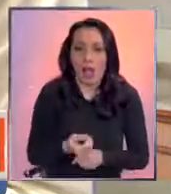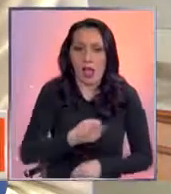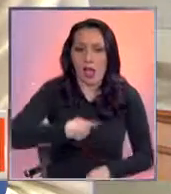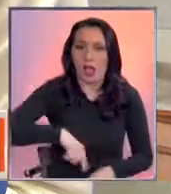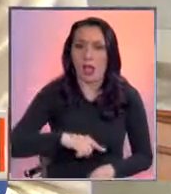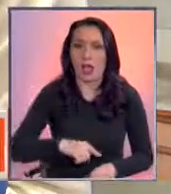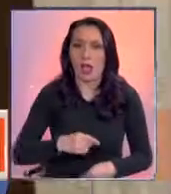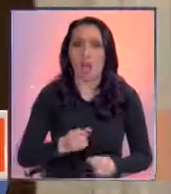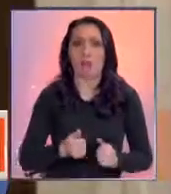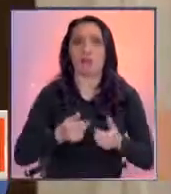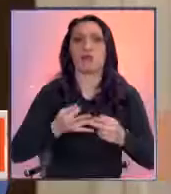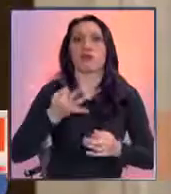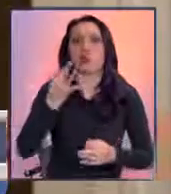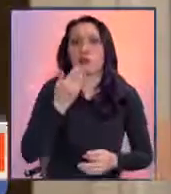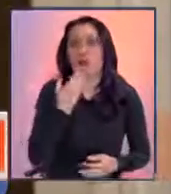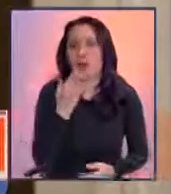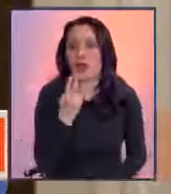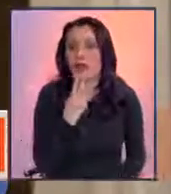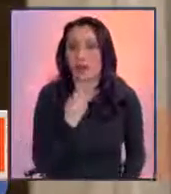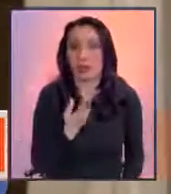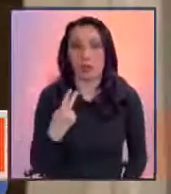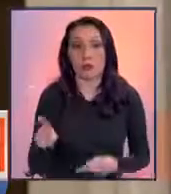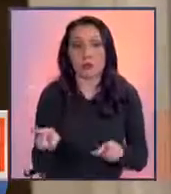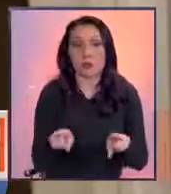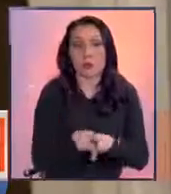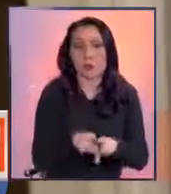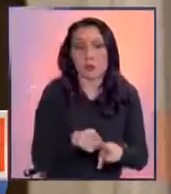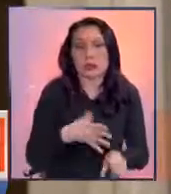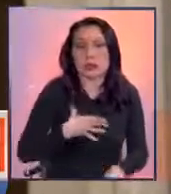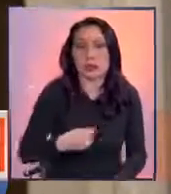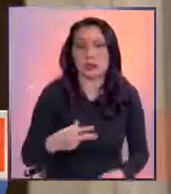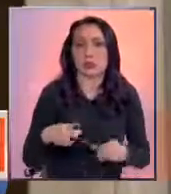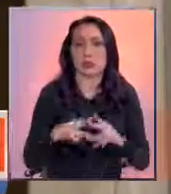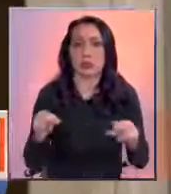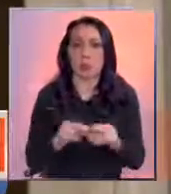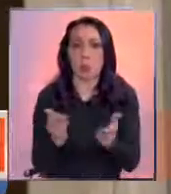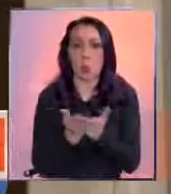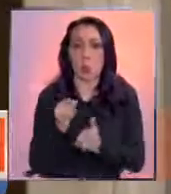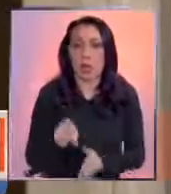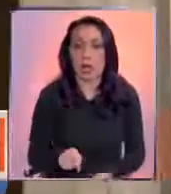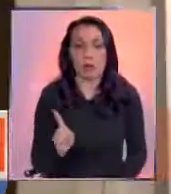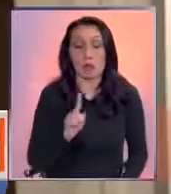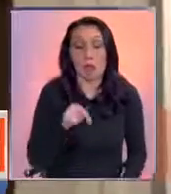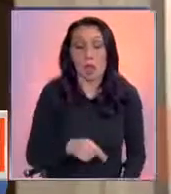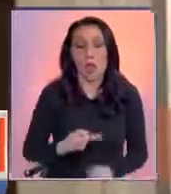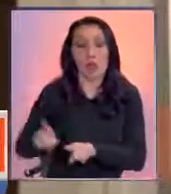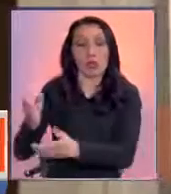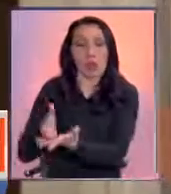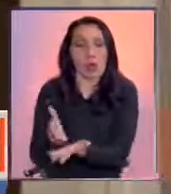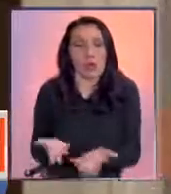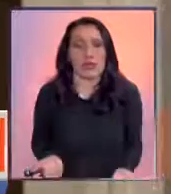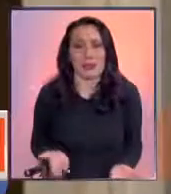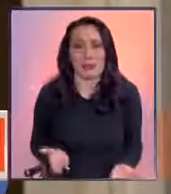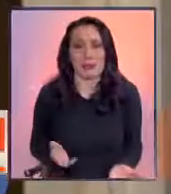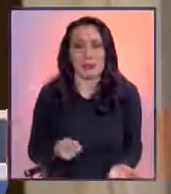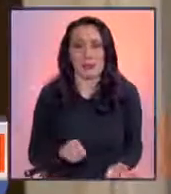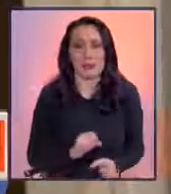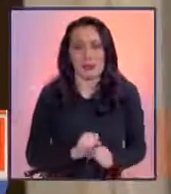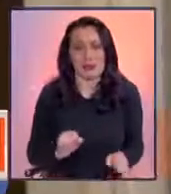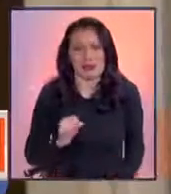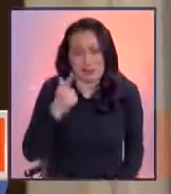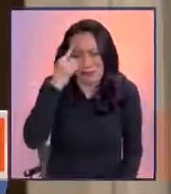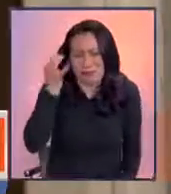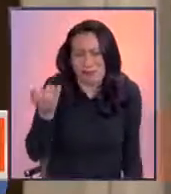para ser alguien más en la vida. A lo mejor su hijo, su hermano, un sobrino está estudiando acá o no acá en otro colegio. Eso no lo entiendo. ¿Cuál